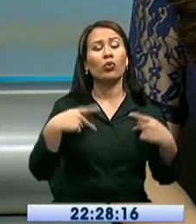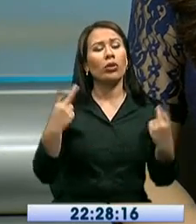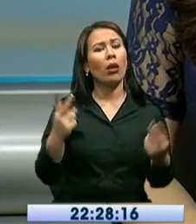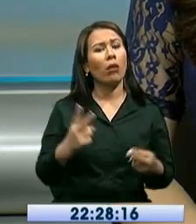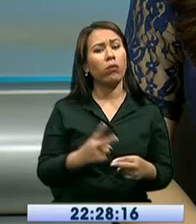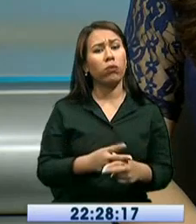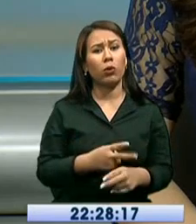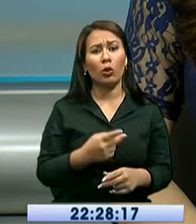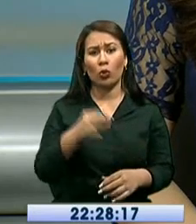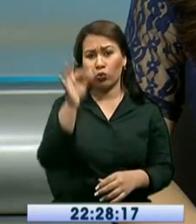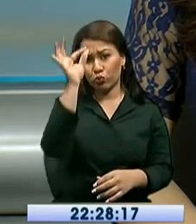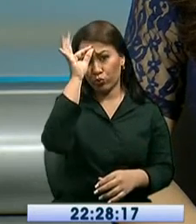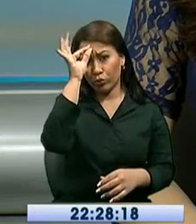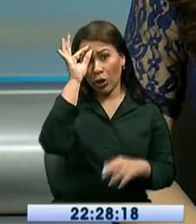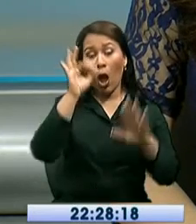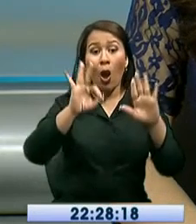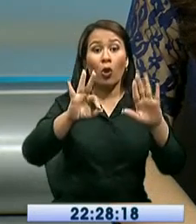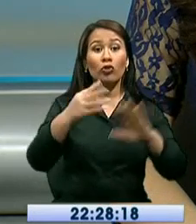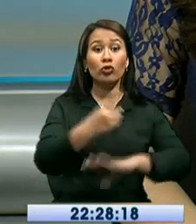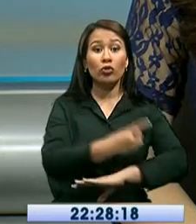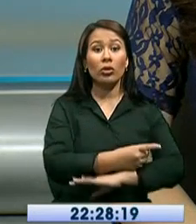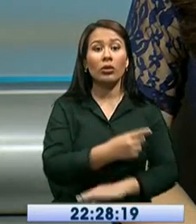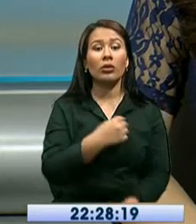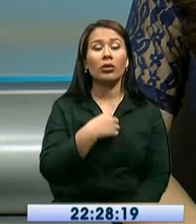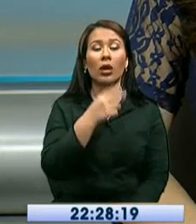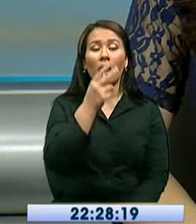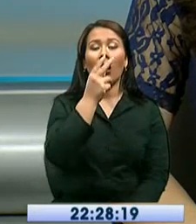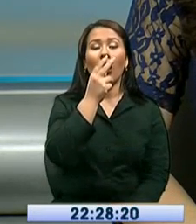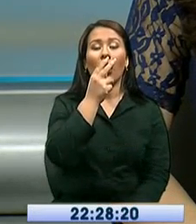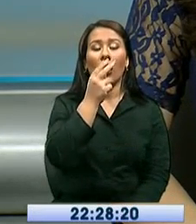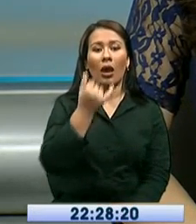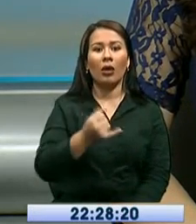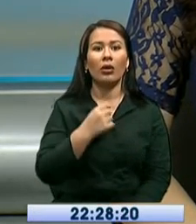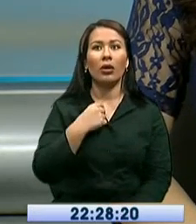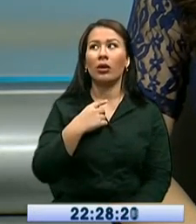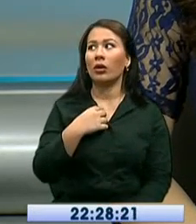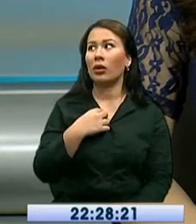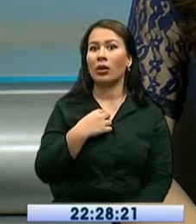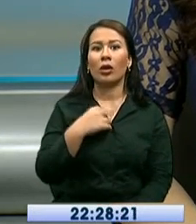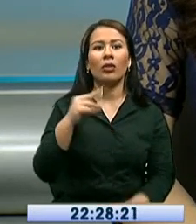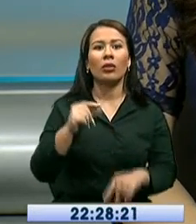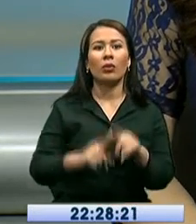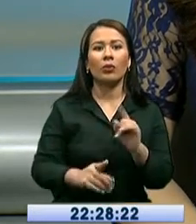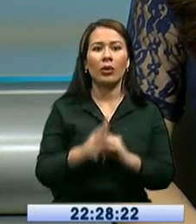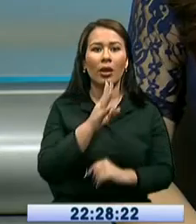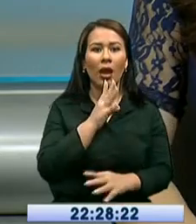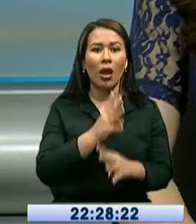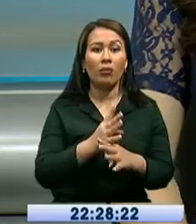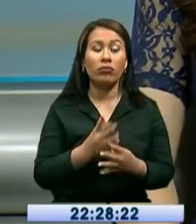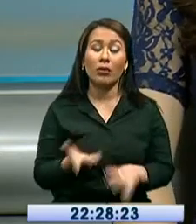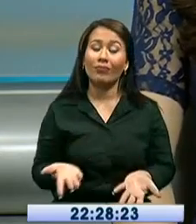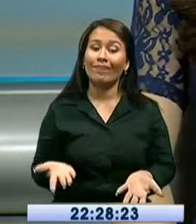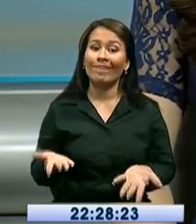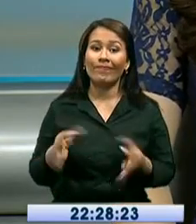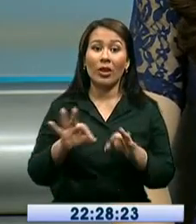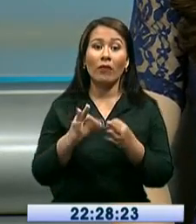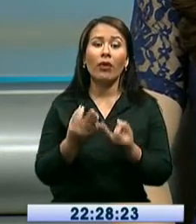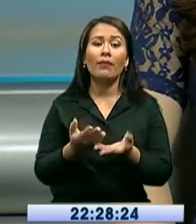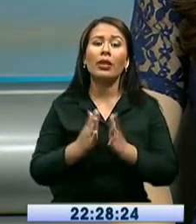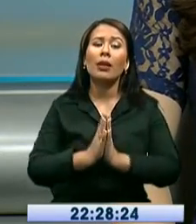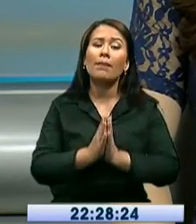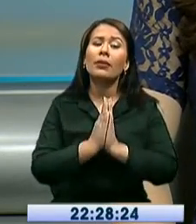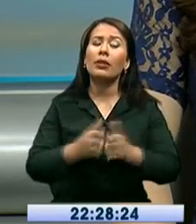peligro. Tras permanecer 8 días en coma, el afectado reaccionó, pero no puede hablar. Mientras que su familia clama